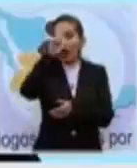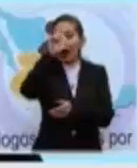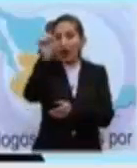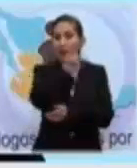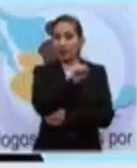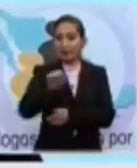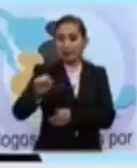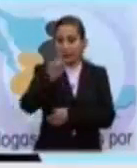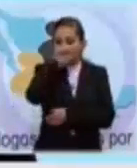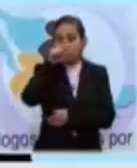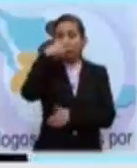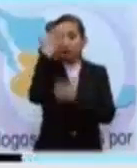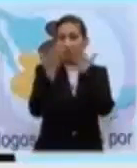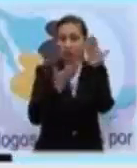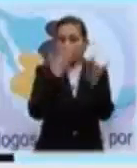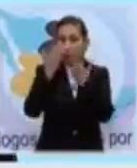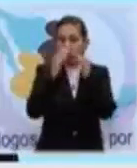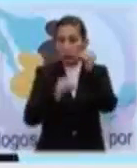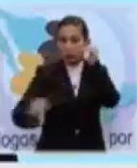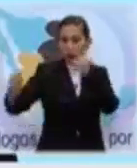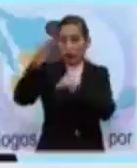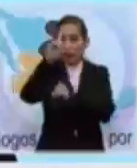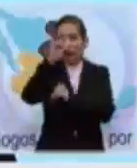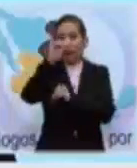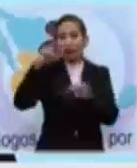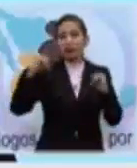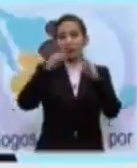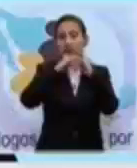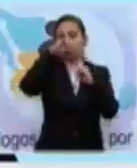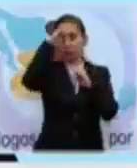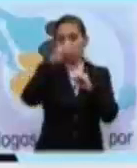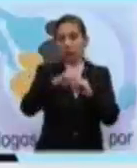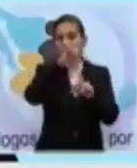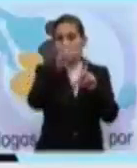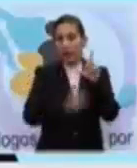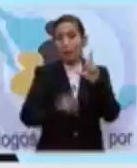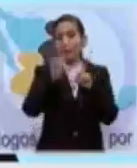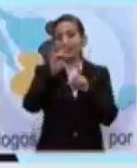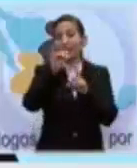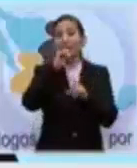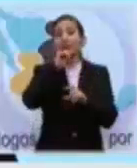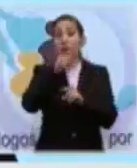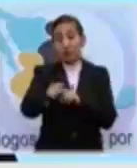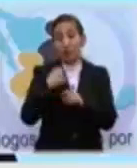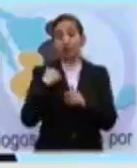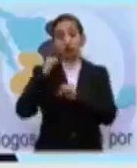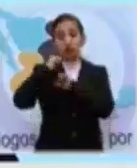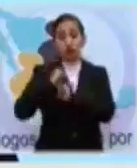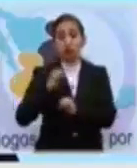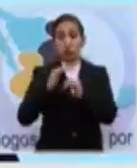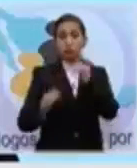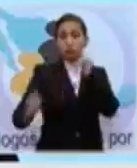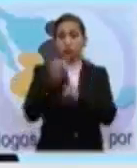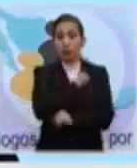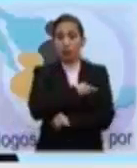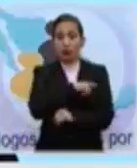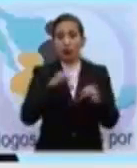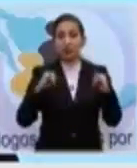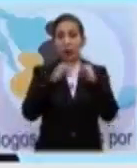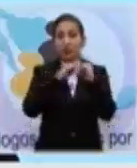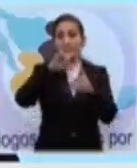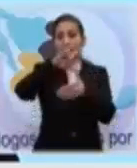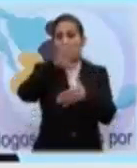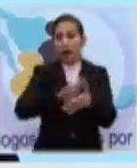La Salle, realizó estudios de posgrado en pediatría en el Instituto Nacional de Pediatría, también de alta dirección en salud, por el